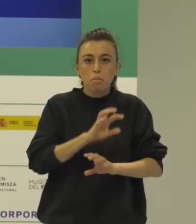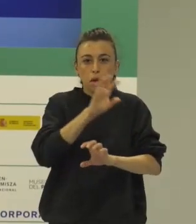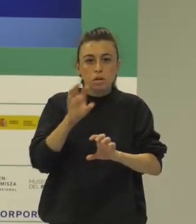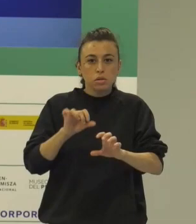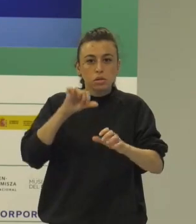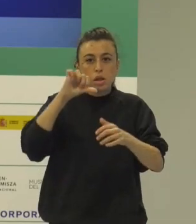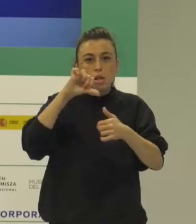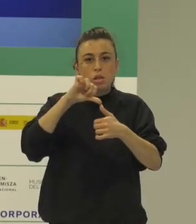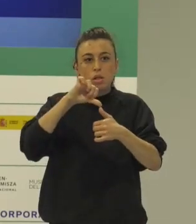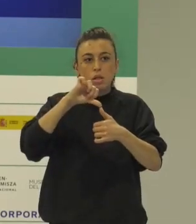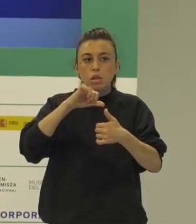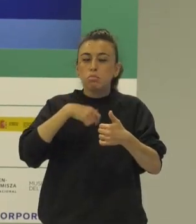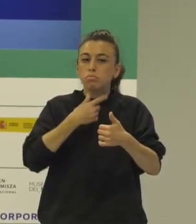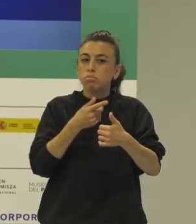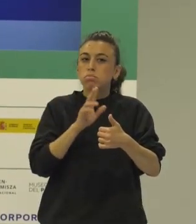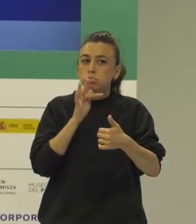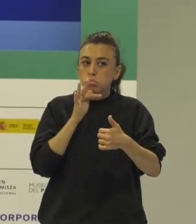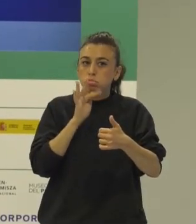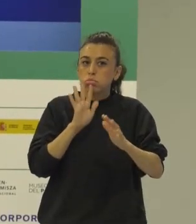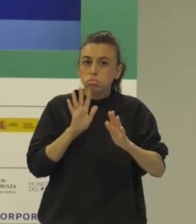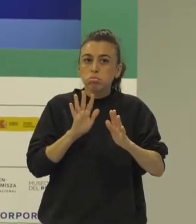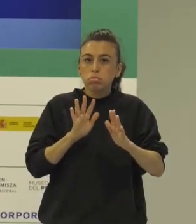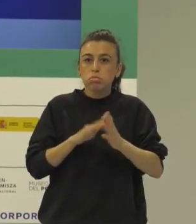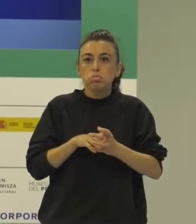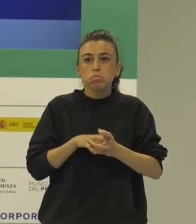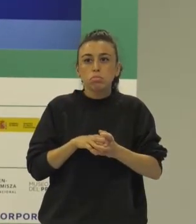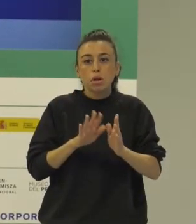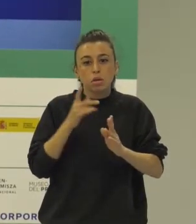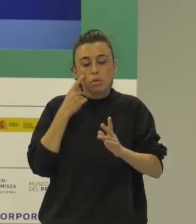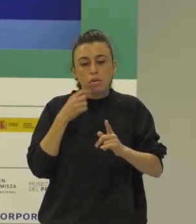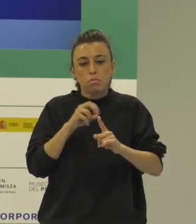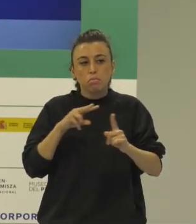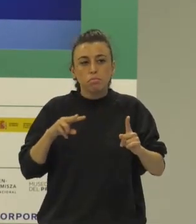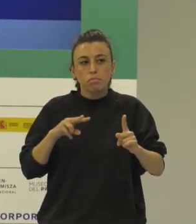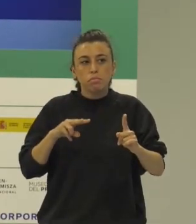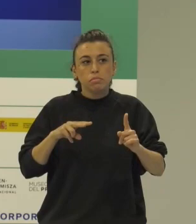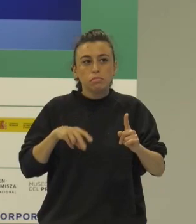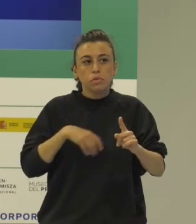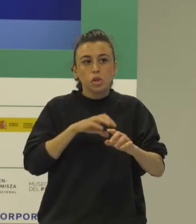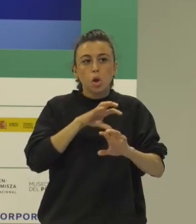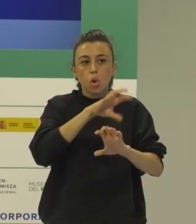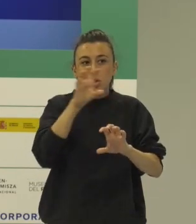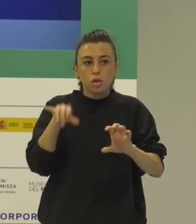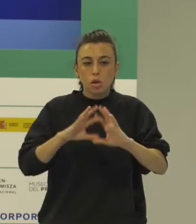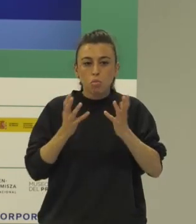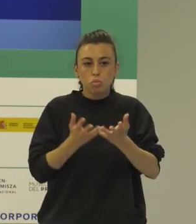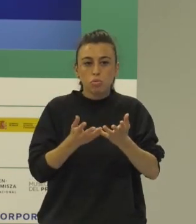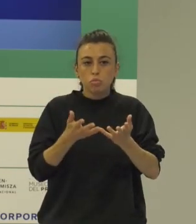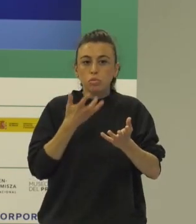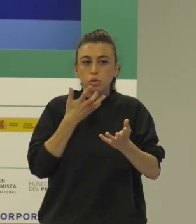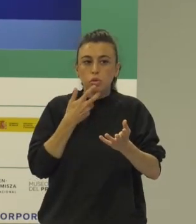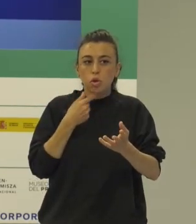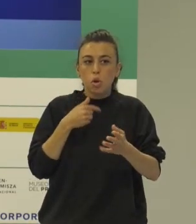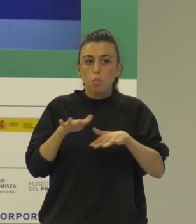falta verlo en perspectiva no solo en el continente, sino en el mundo. Lo que ocurre, digamos, con elementos fascistas